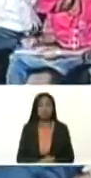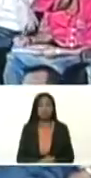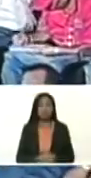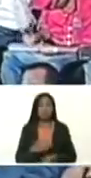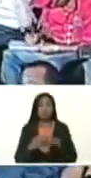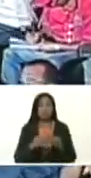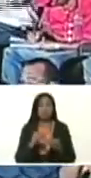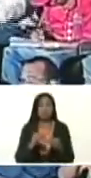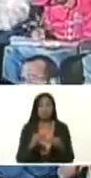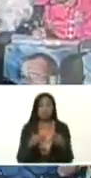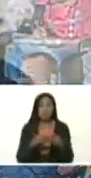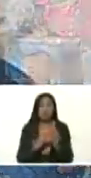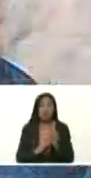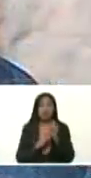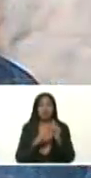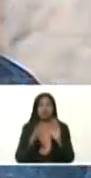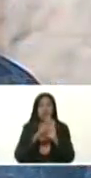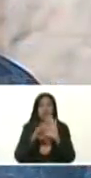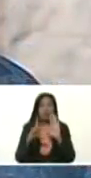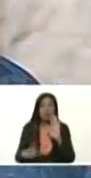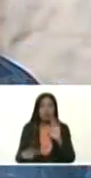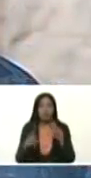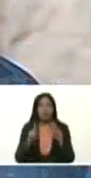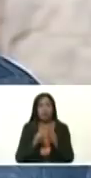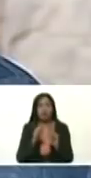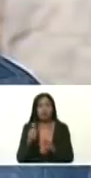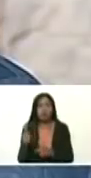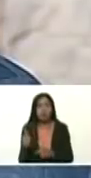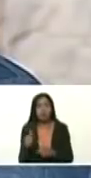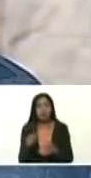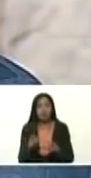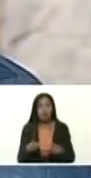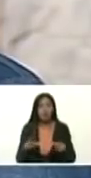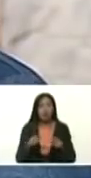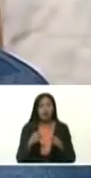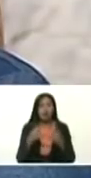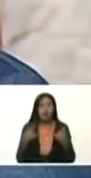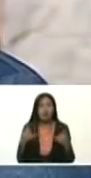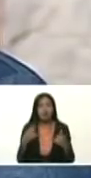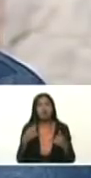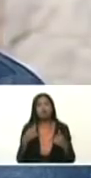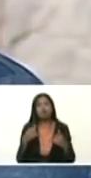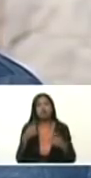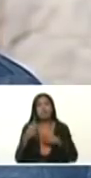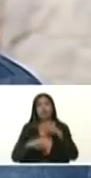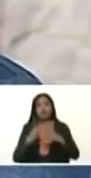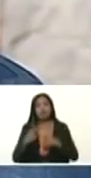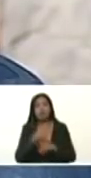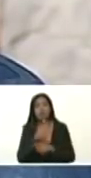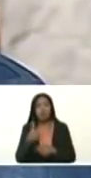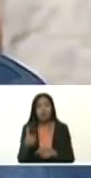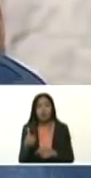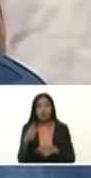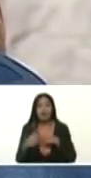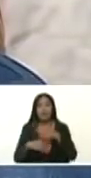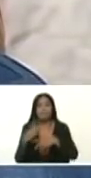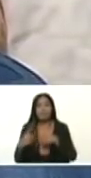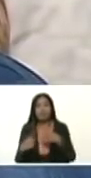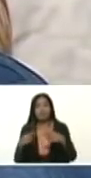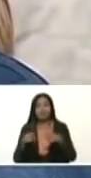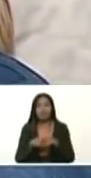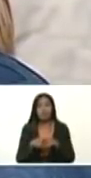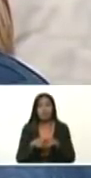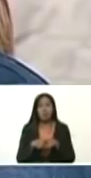Creación de una herramienta legal de protección para mantener la custodia de todas las líneas de producción de las empresas, para así poder contrarrestar el AMPA común